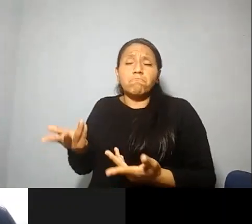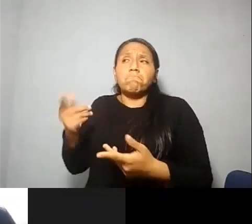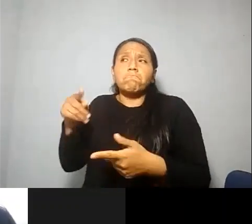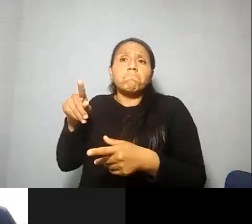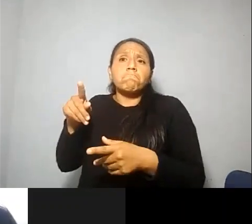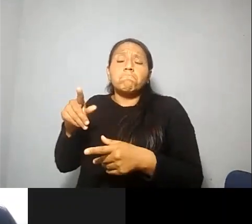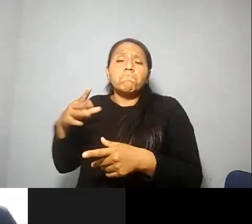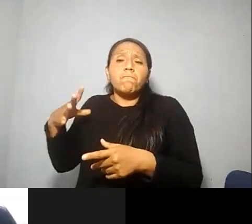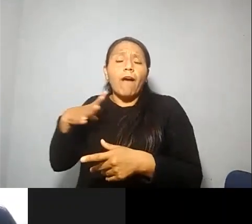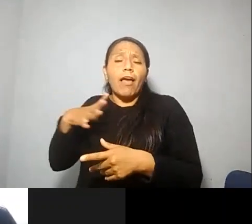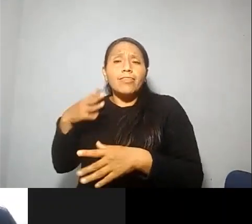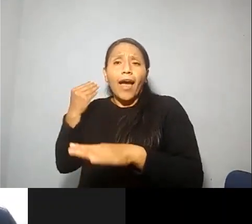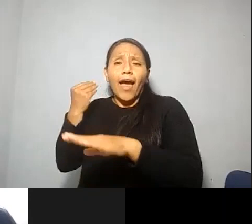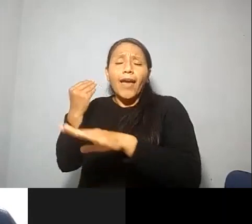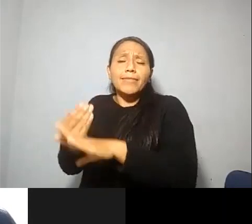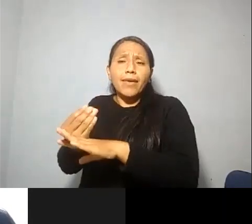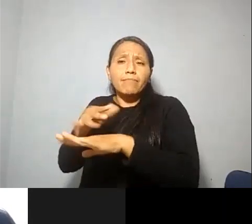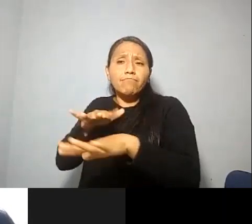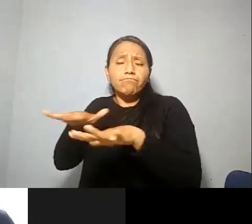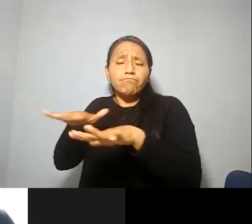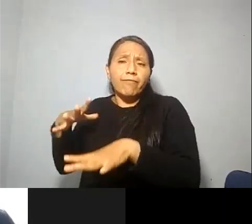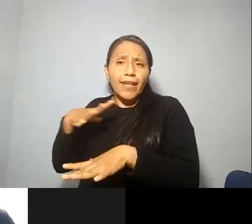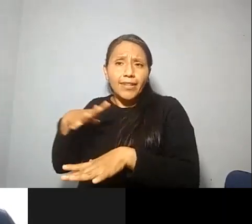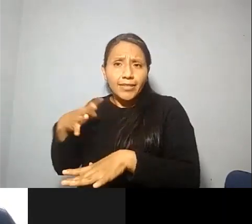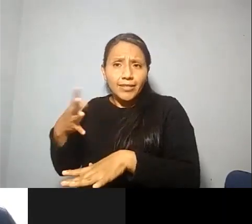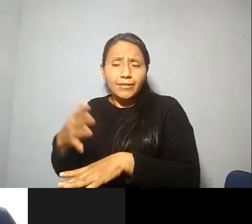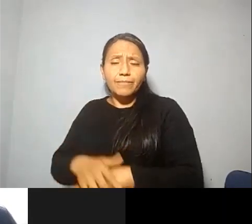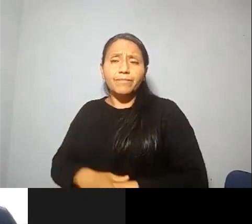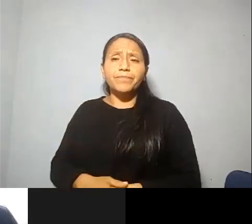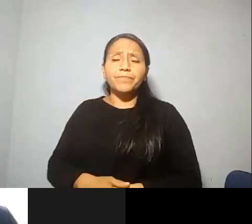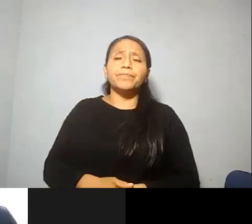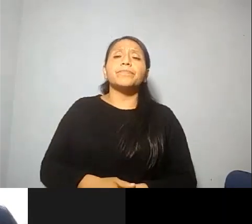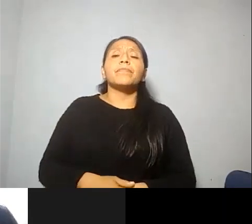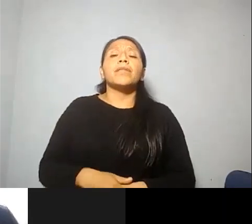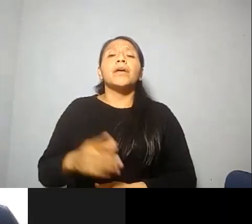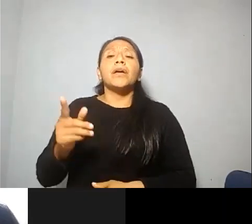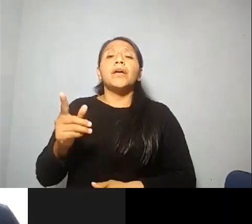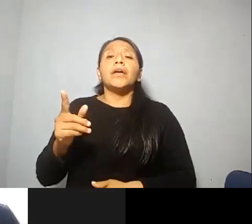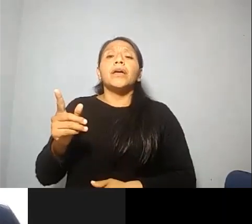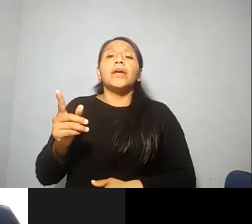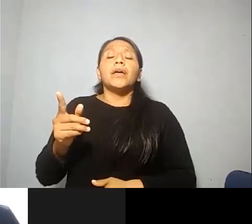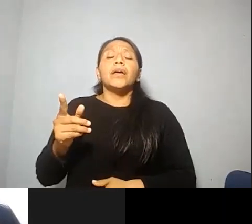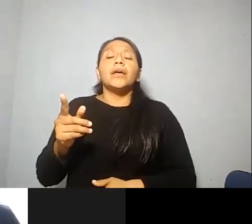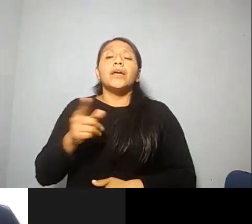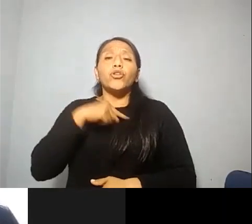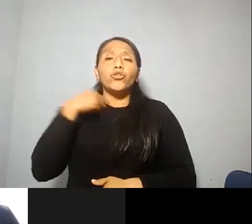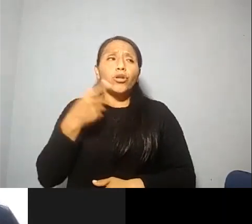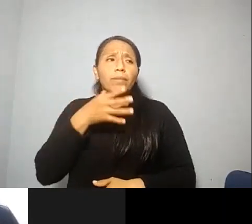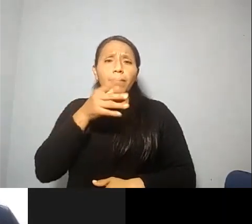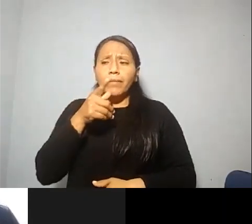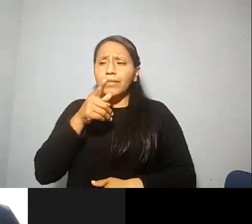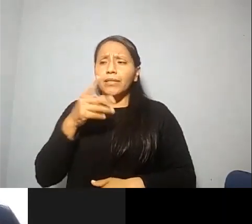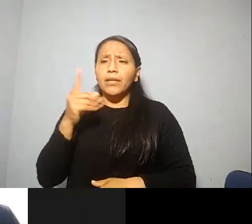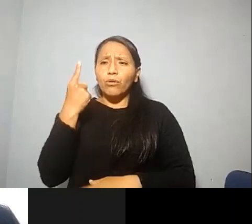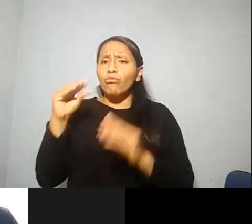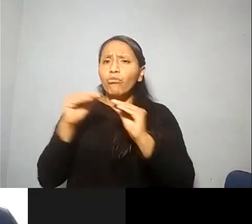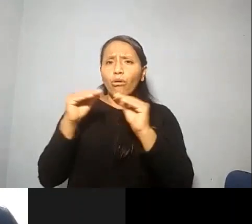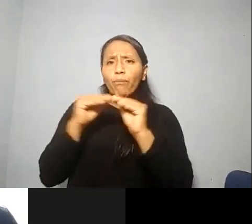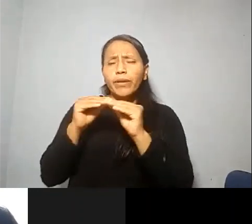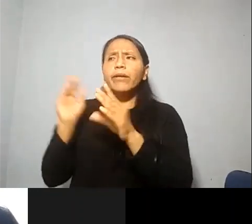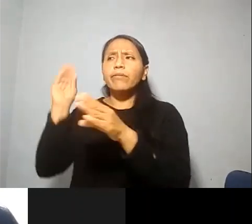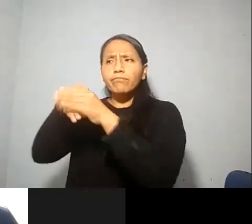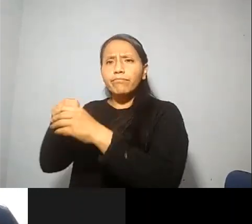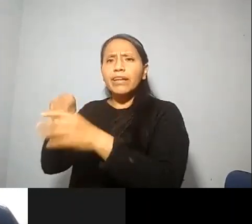participación que debería tener, ¿sí? Tenemos creo que un compañero dentro de la RIN, ¿sí?